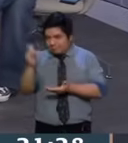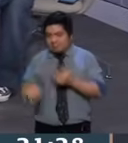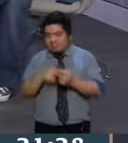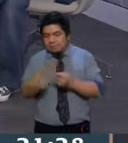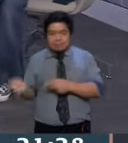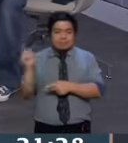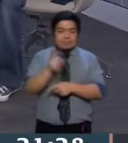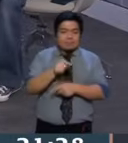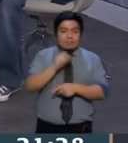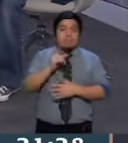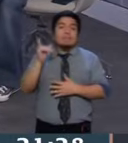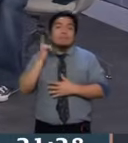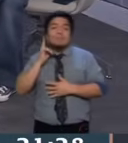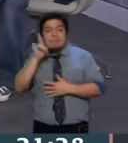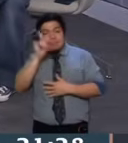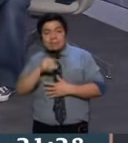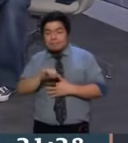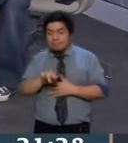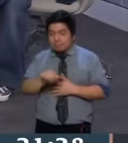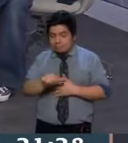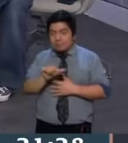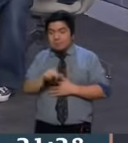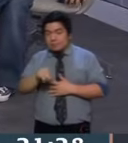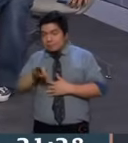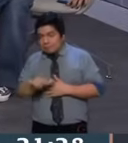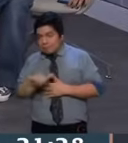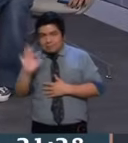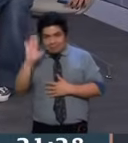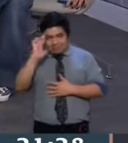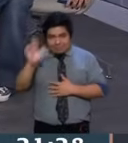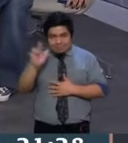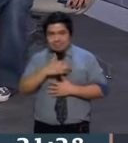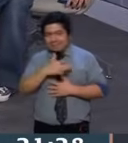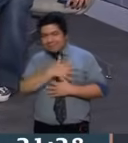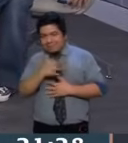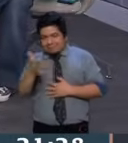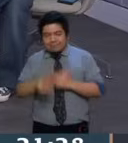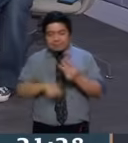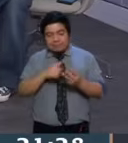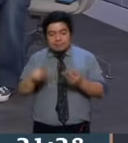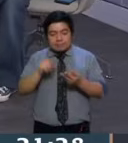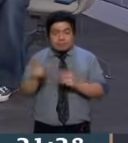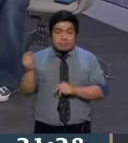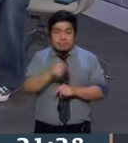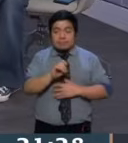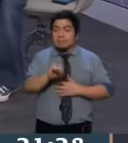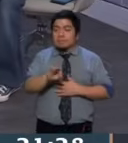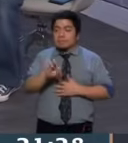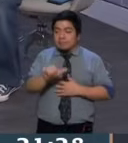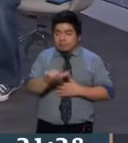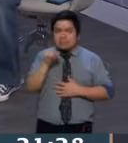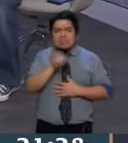También está con nosotros la diputada local por Morena, Ana Francis Moore. Hola, encantada de estar acá, gracias. Y también está Sofía